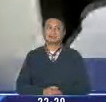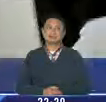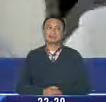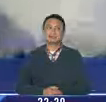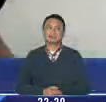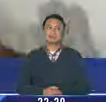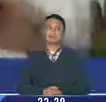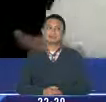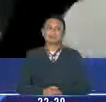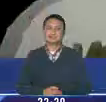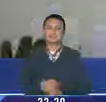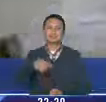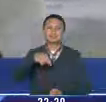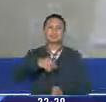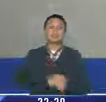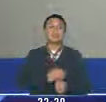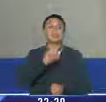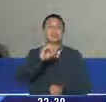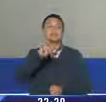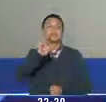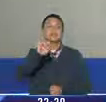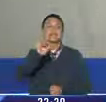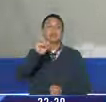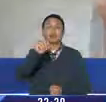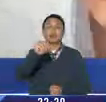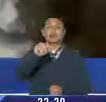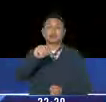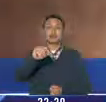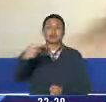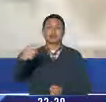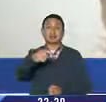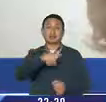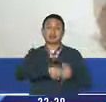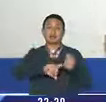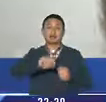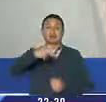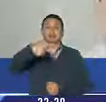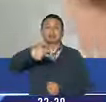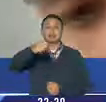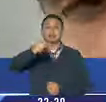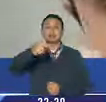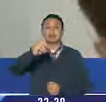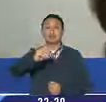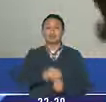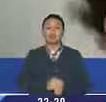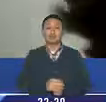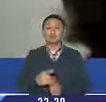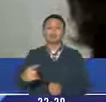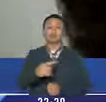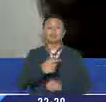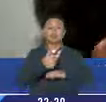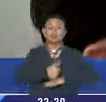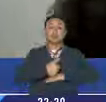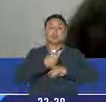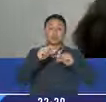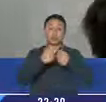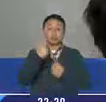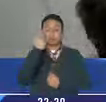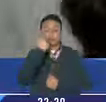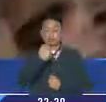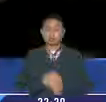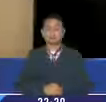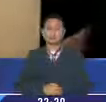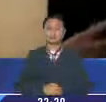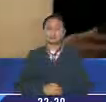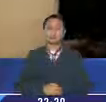Antecedentes que terminaron con la captura del tan conocido Ovidio Guzmán, el Ratón, hijo y heredero del poderoso narcotraficante Chapo